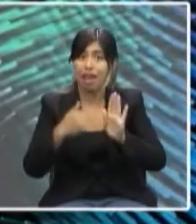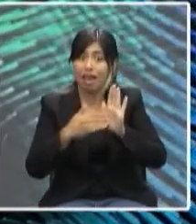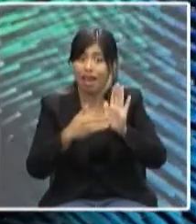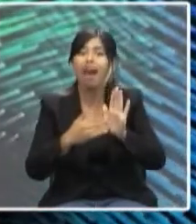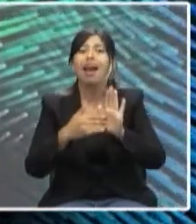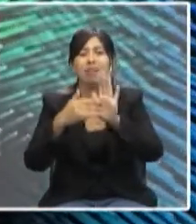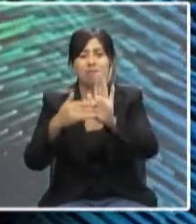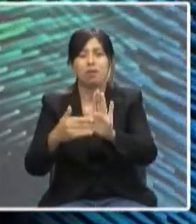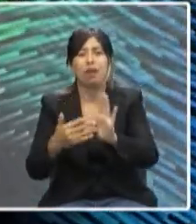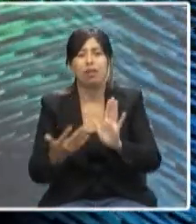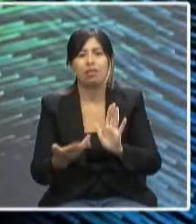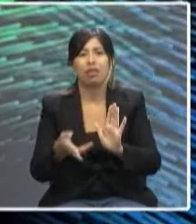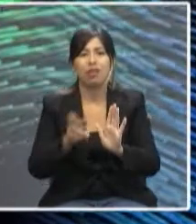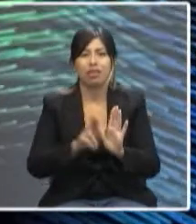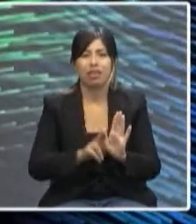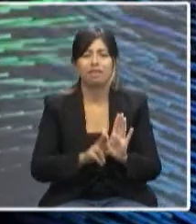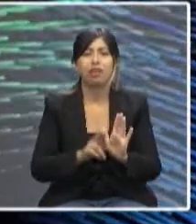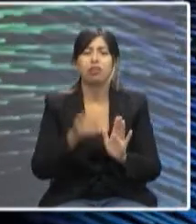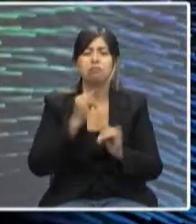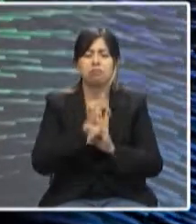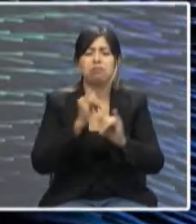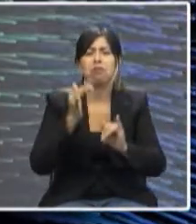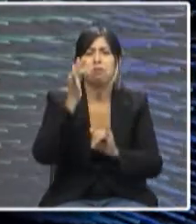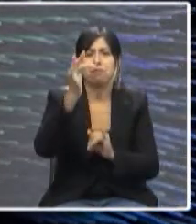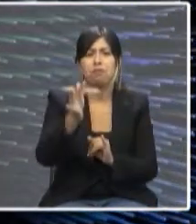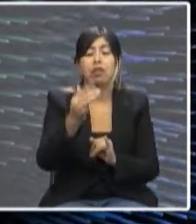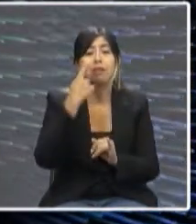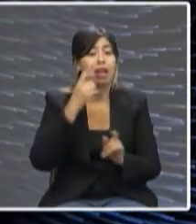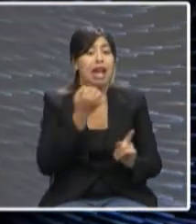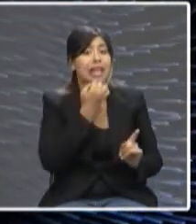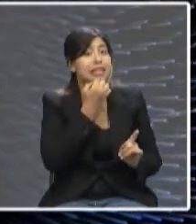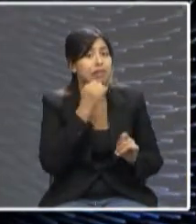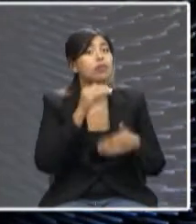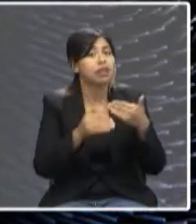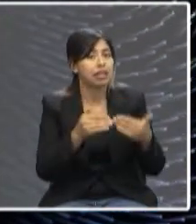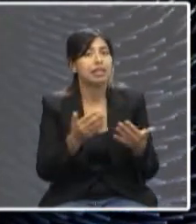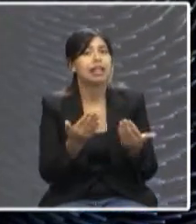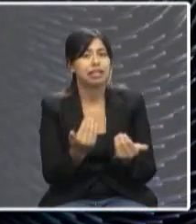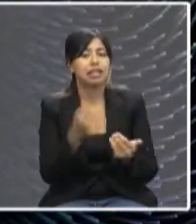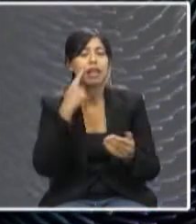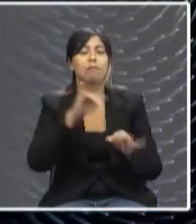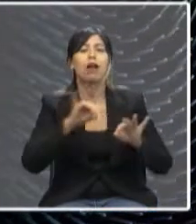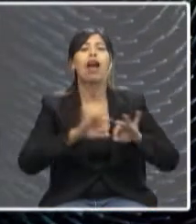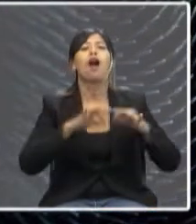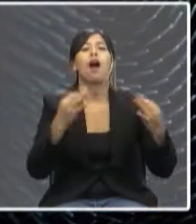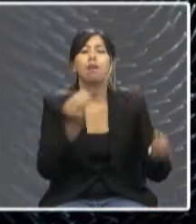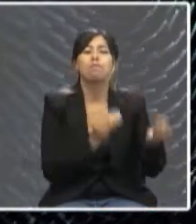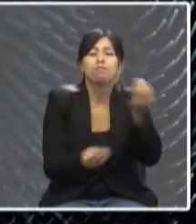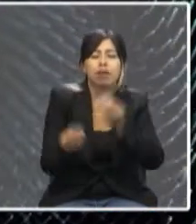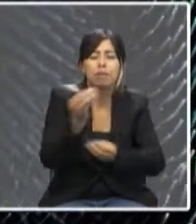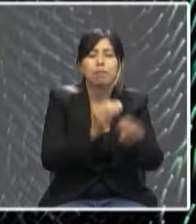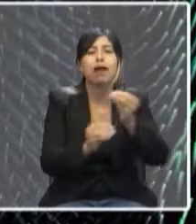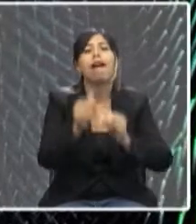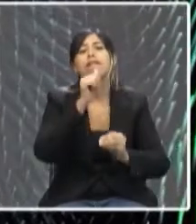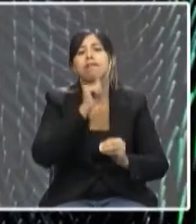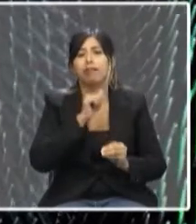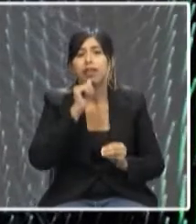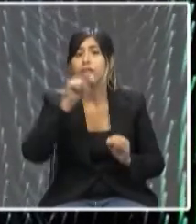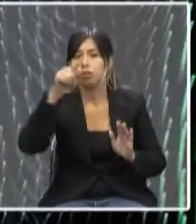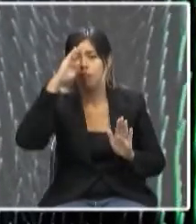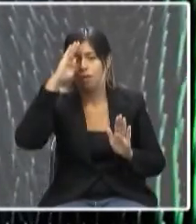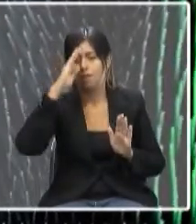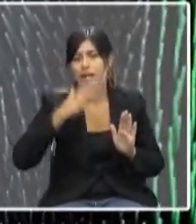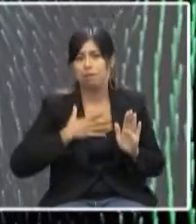información, que la vamos a tener fallando más, entonces seguimos completando todo lo que me falta para que tú creas en mi